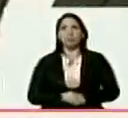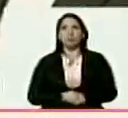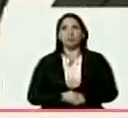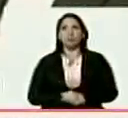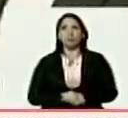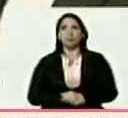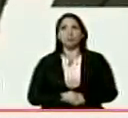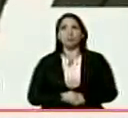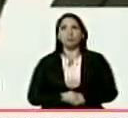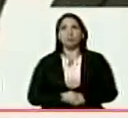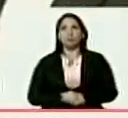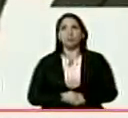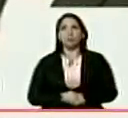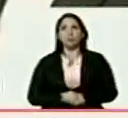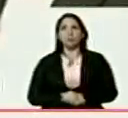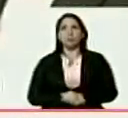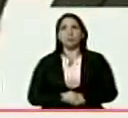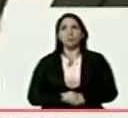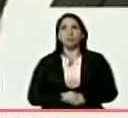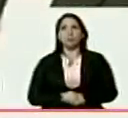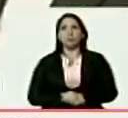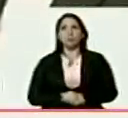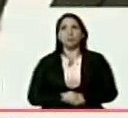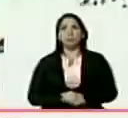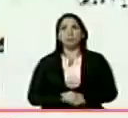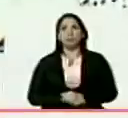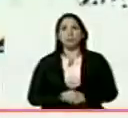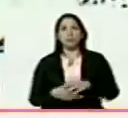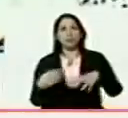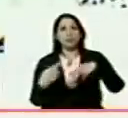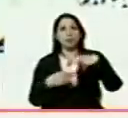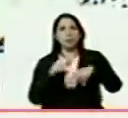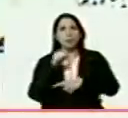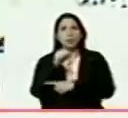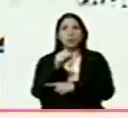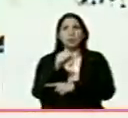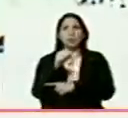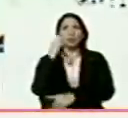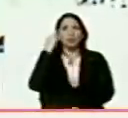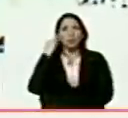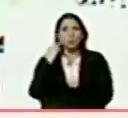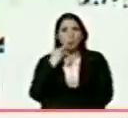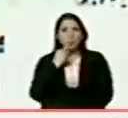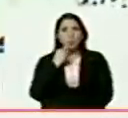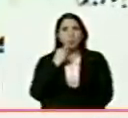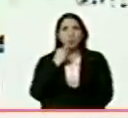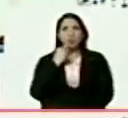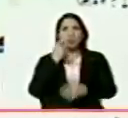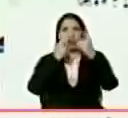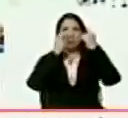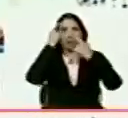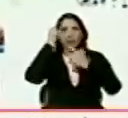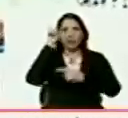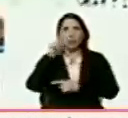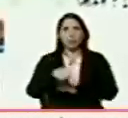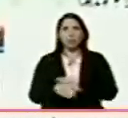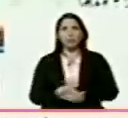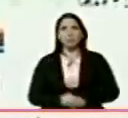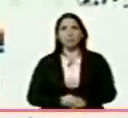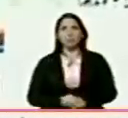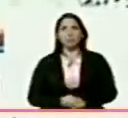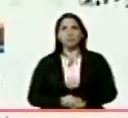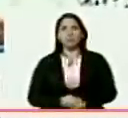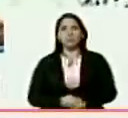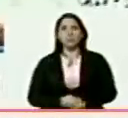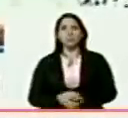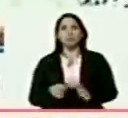antigua de este país revolucionario de Simón Bolívar y de Hugo Chávez. Entonces